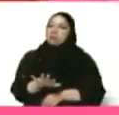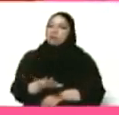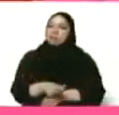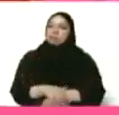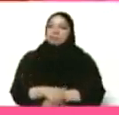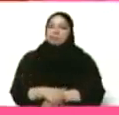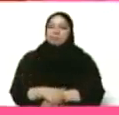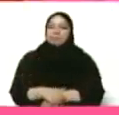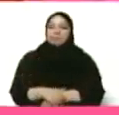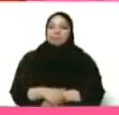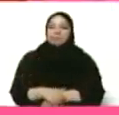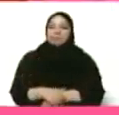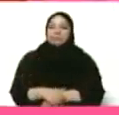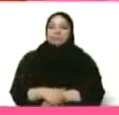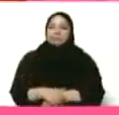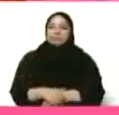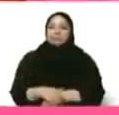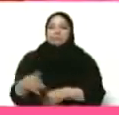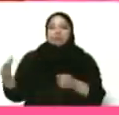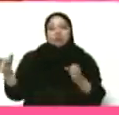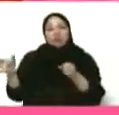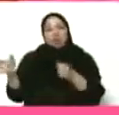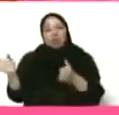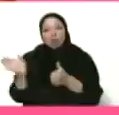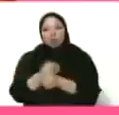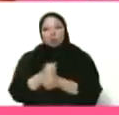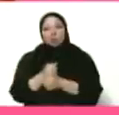Eso lo hemos ido allanando, ¿no? Ya eso